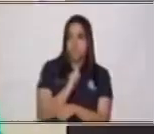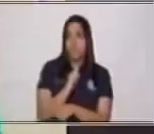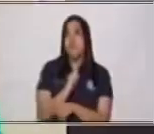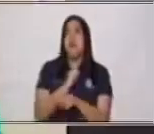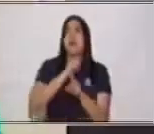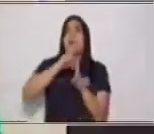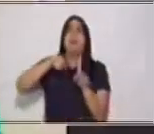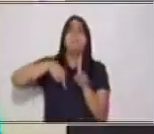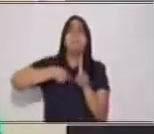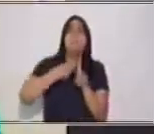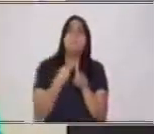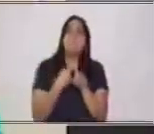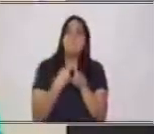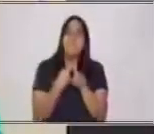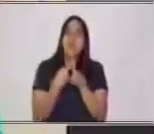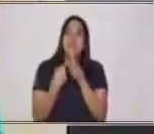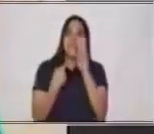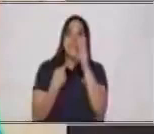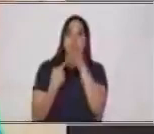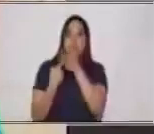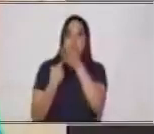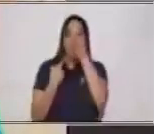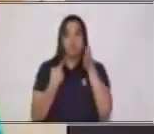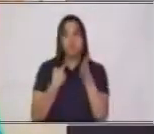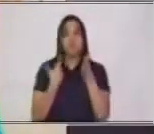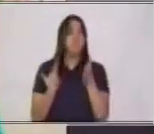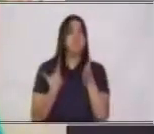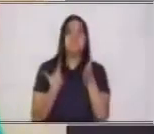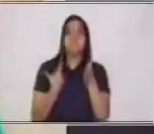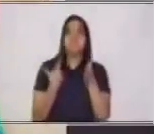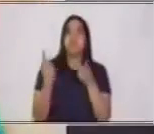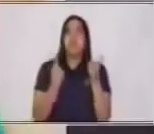más la segunda raíz al cuadrado.